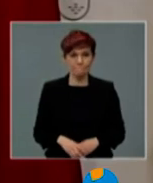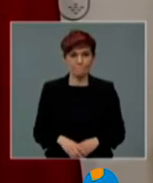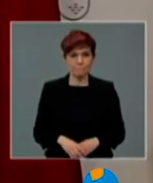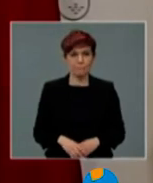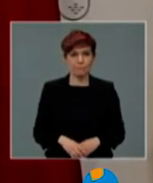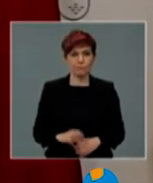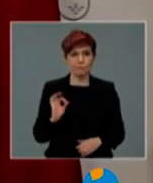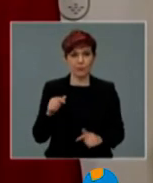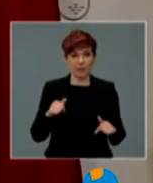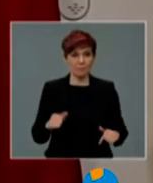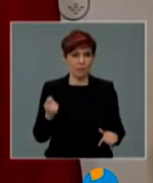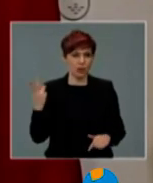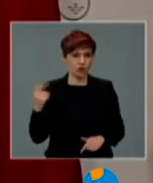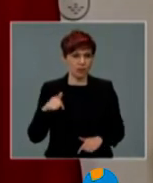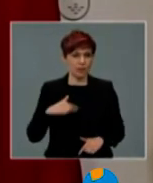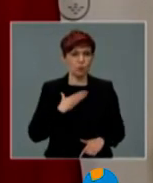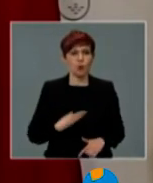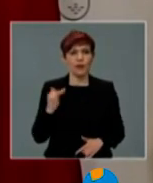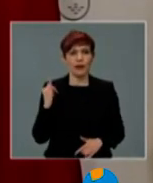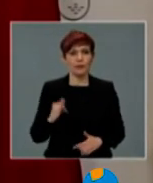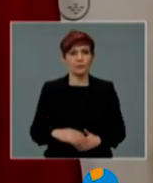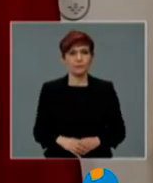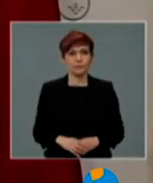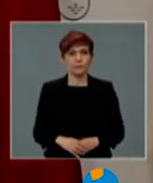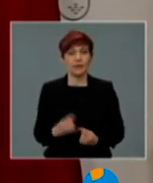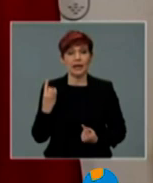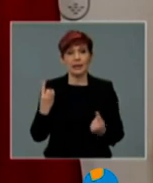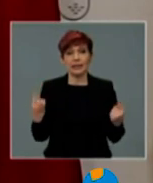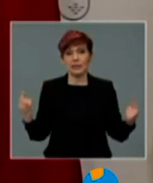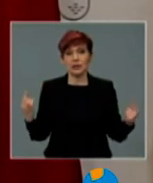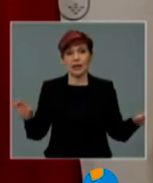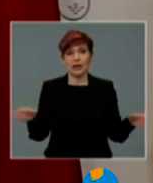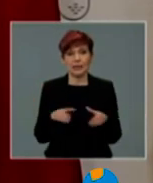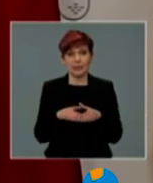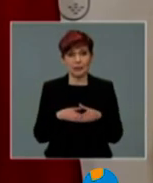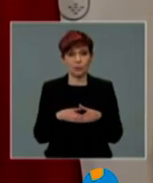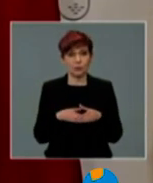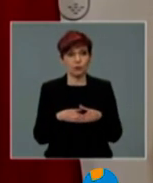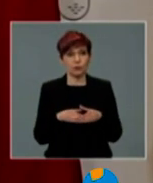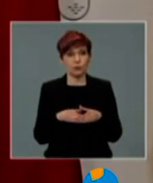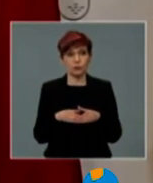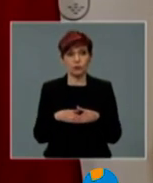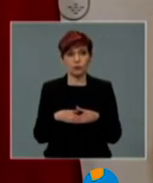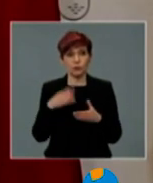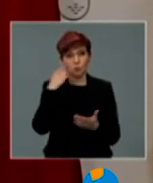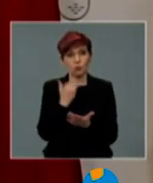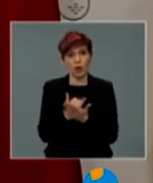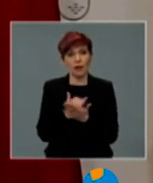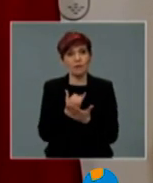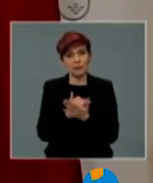hay varios casos de murcia y hay algunos de los equipos que tenemos los thermo fisher son capaces de detectar en